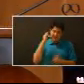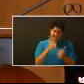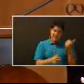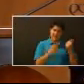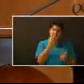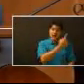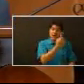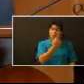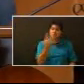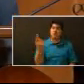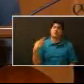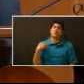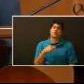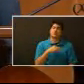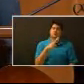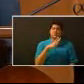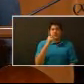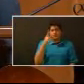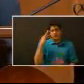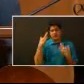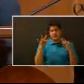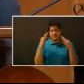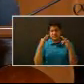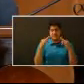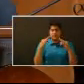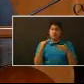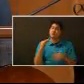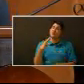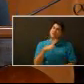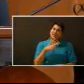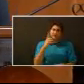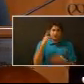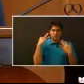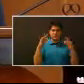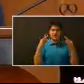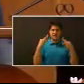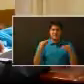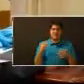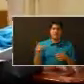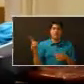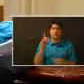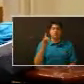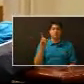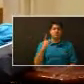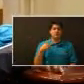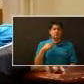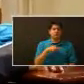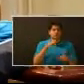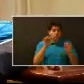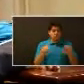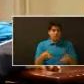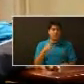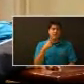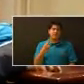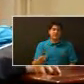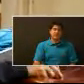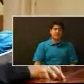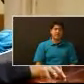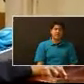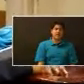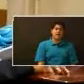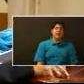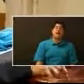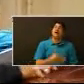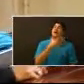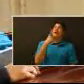nosotros puede tener un testimonio, que tenemos un testimonio en donde nosotros podemos decir, ay, Dios